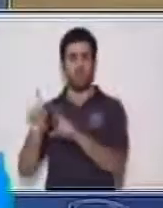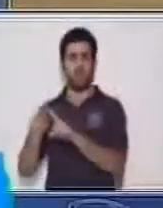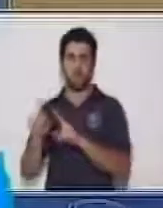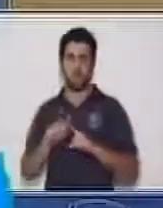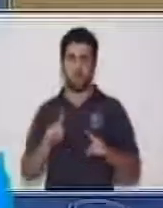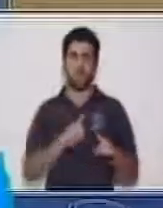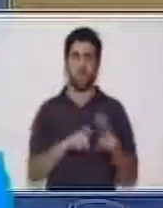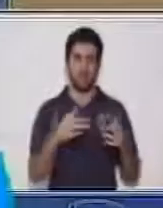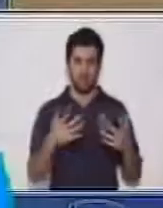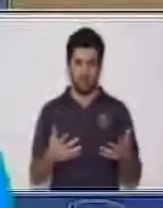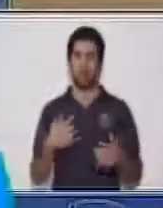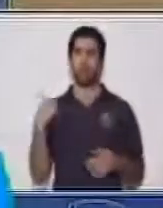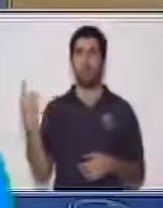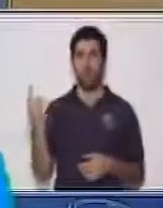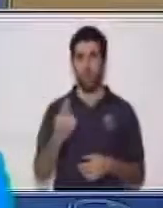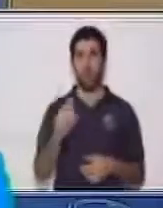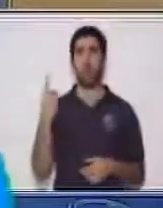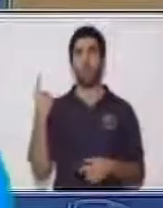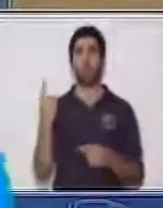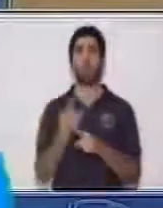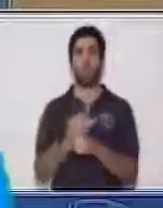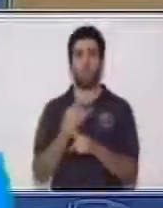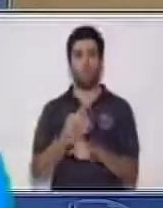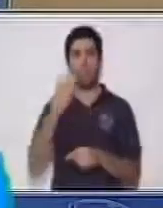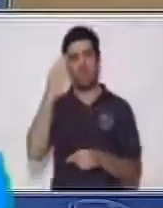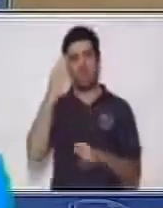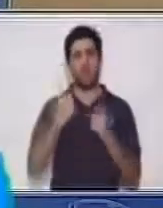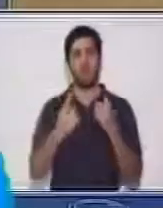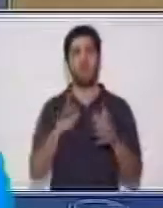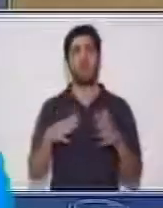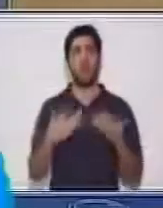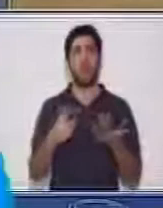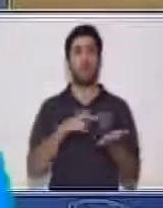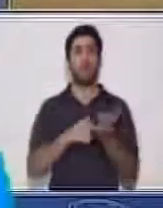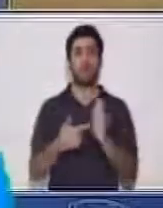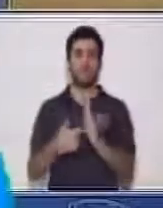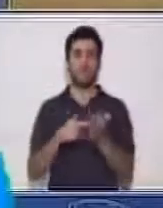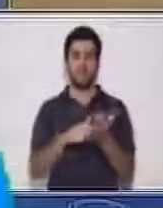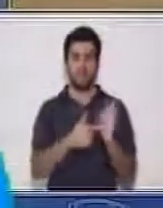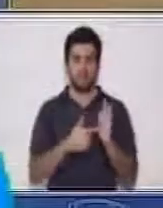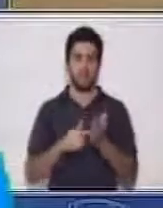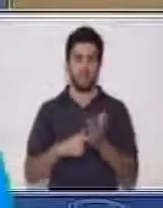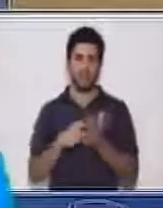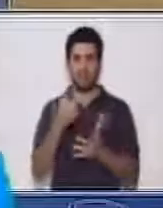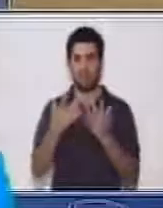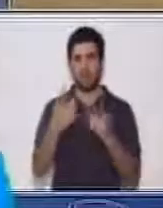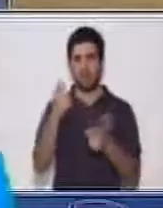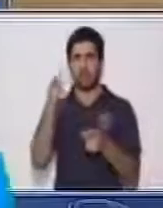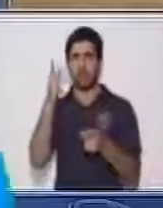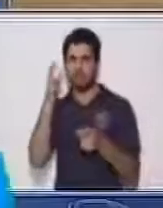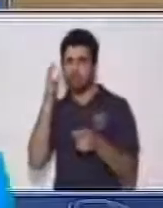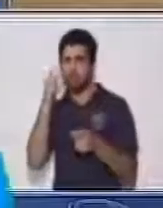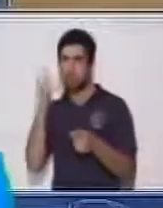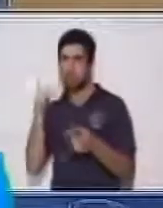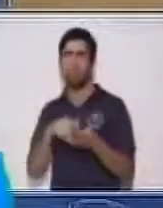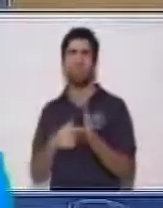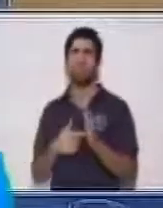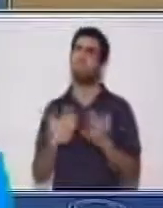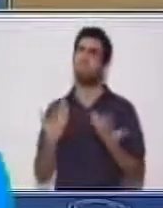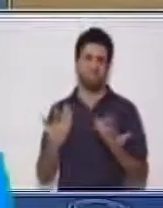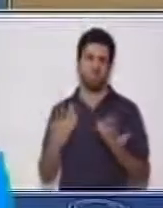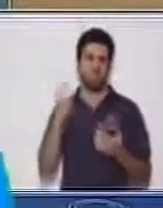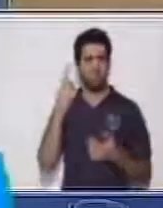Hay palabras que todos ellos dominan y saben cuál es su significado, pero tú las puedes escuchar y tal vez no vas a comprender a qué se